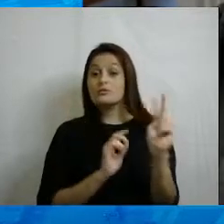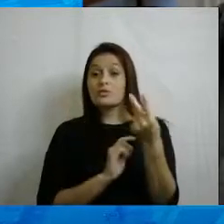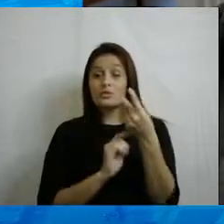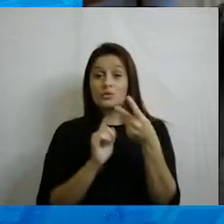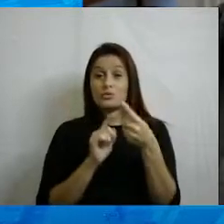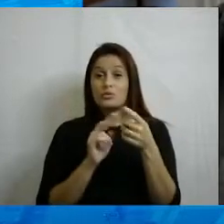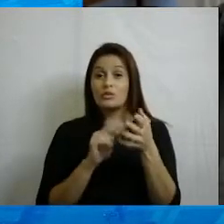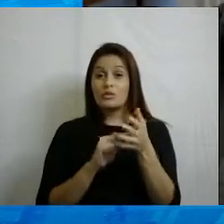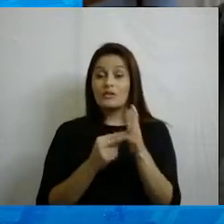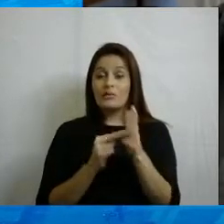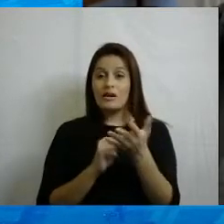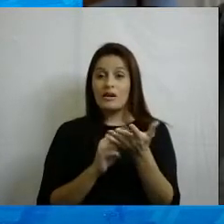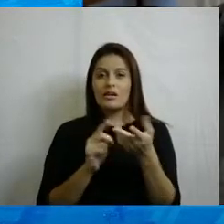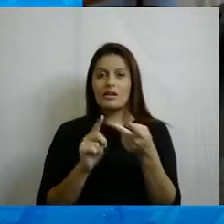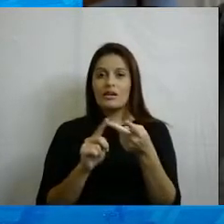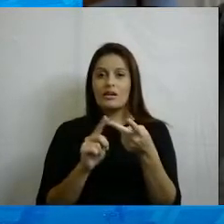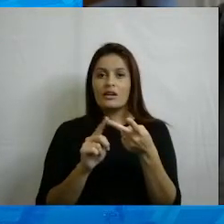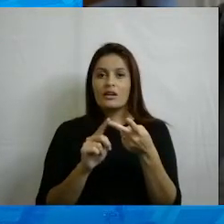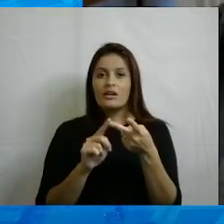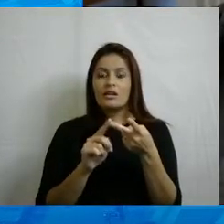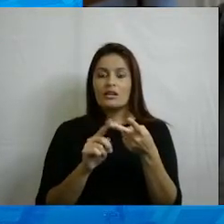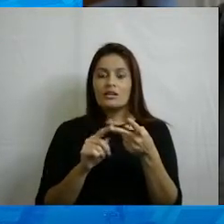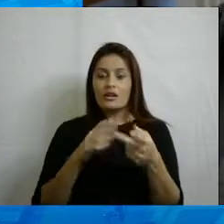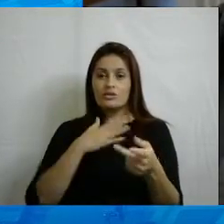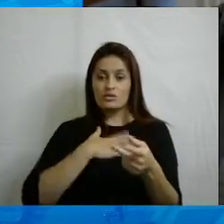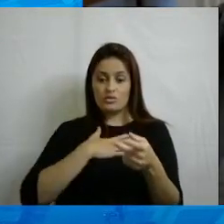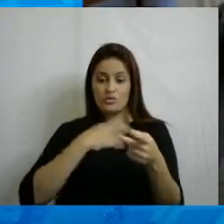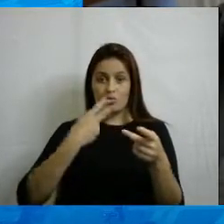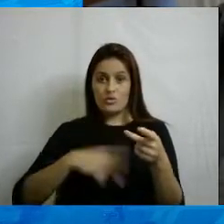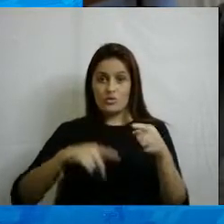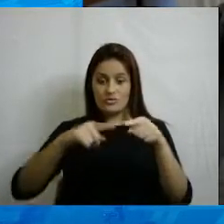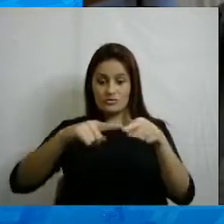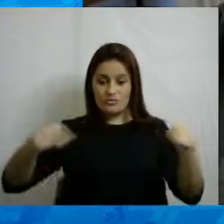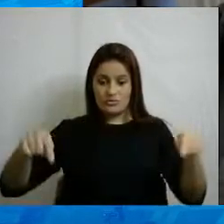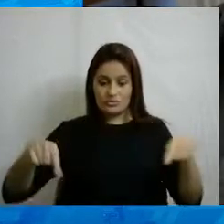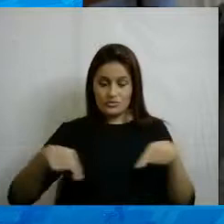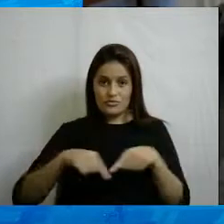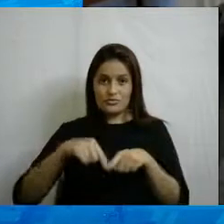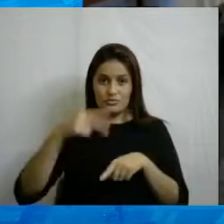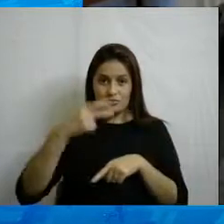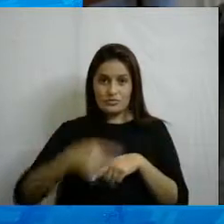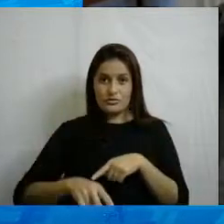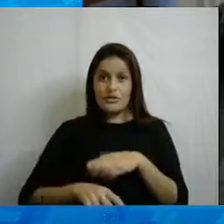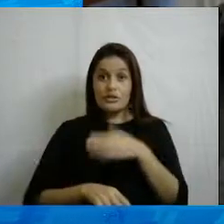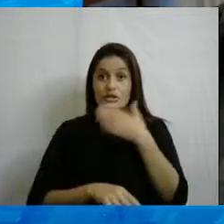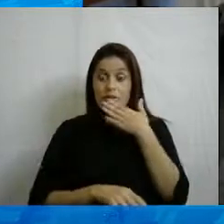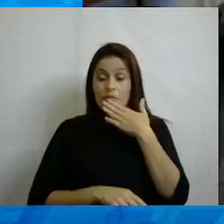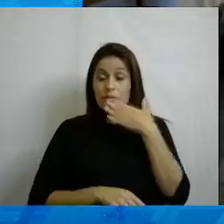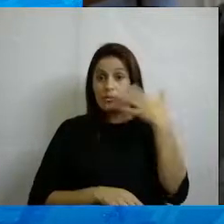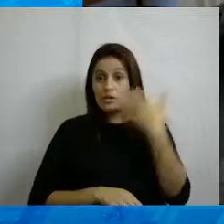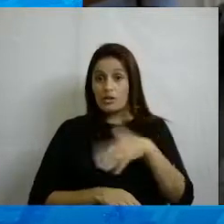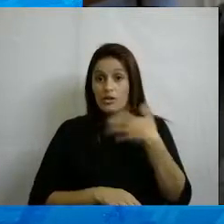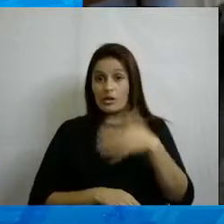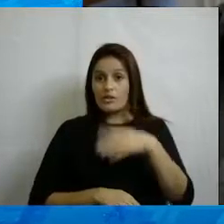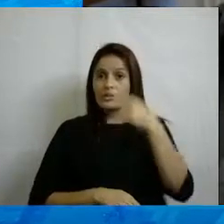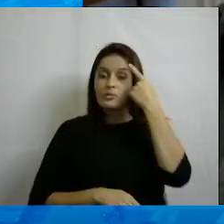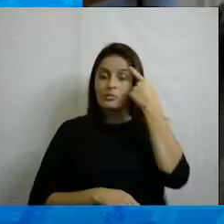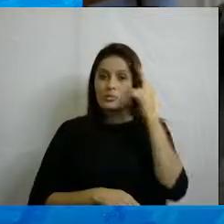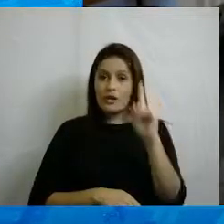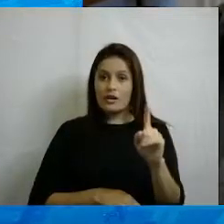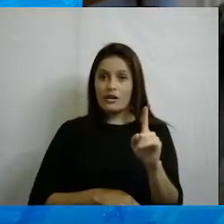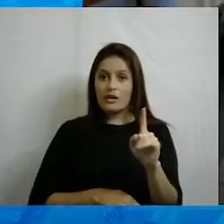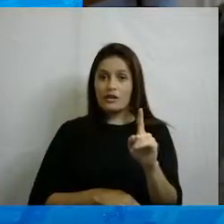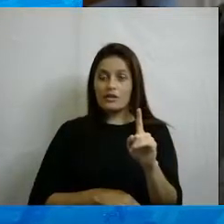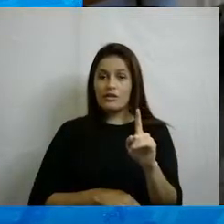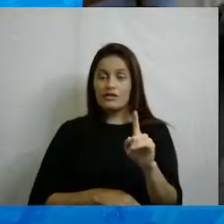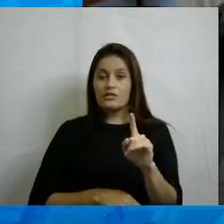tenemos es la regularización de nuestros terrenos, de nuestras propiedades, que también es muy importante para los efectos que le